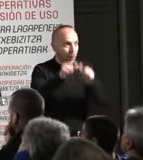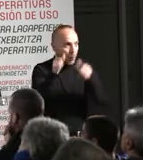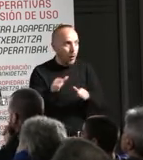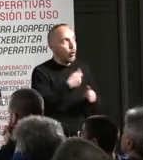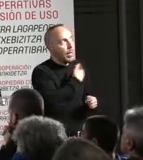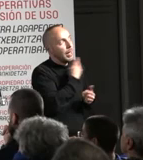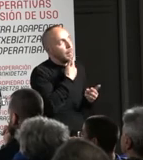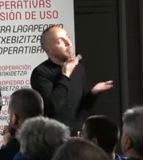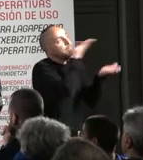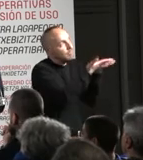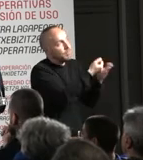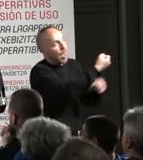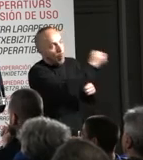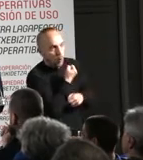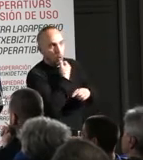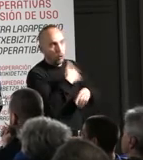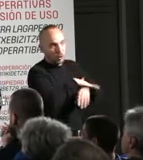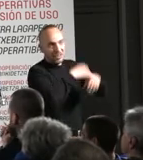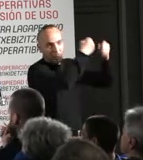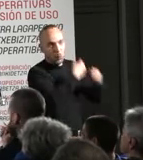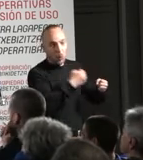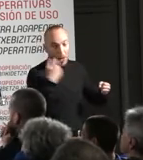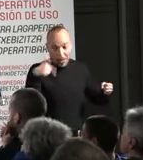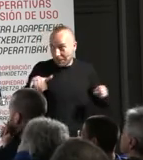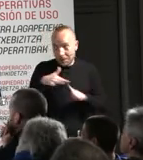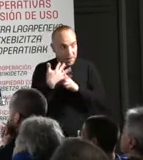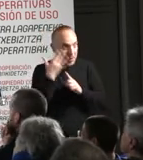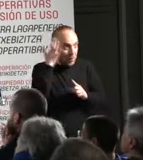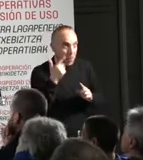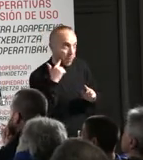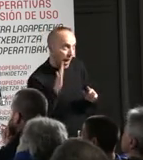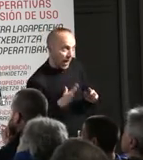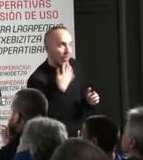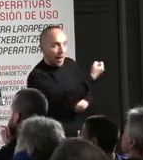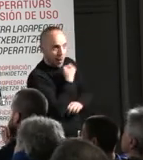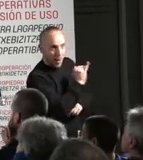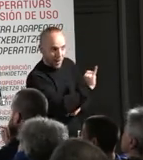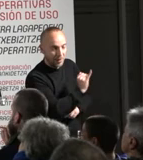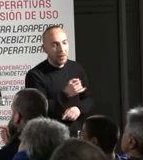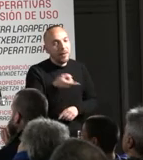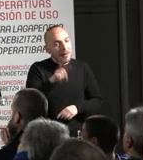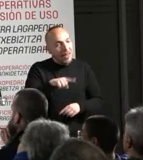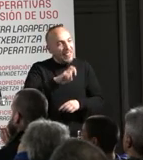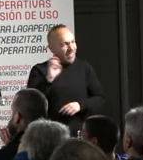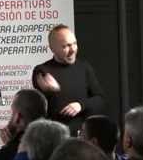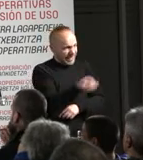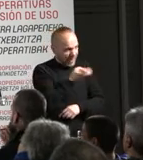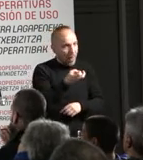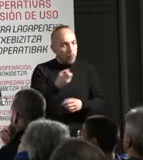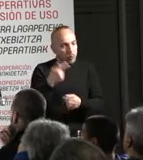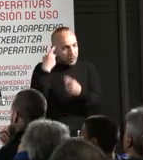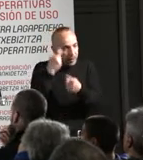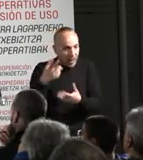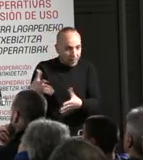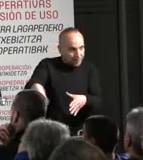que en este caso parece que lo tenemos ya avanzado, ¿no? Y aquí también trabajar la diversidad, que los proyectos tengan también, acojan cierta diversidad,